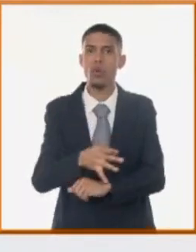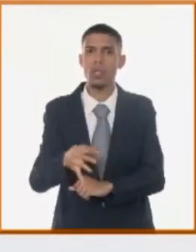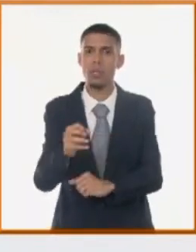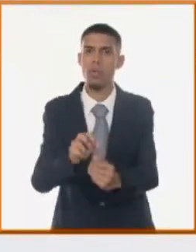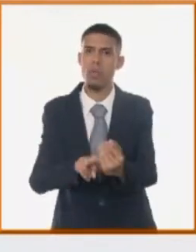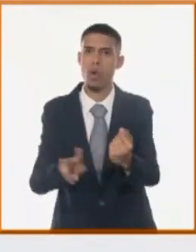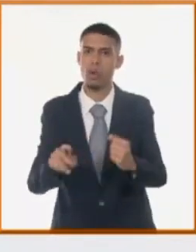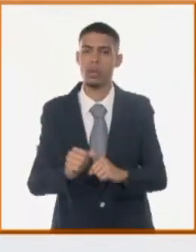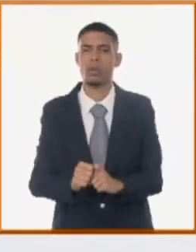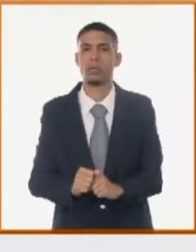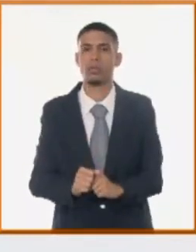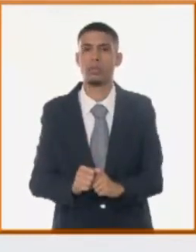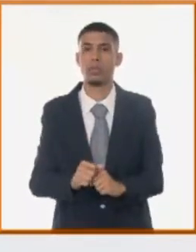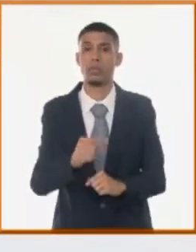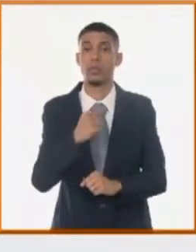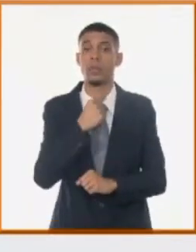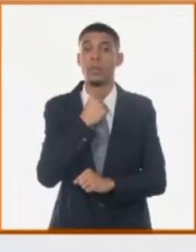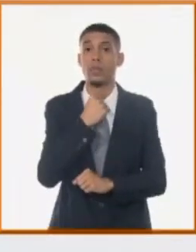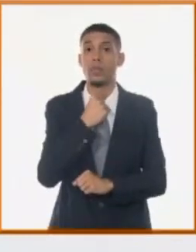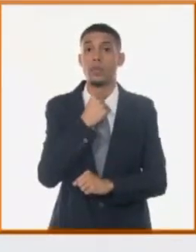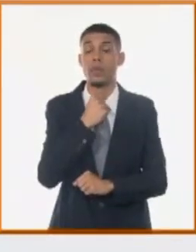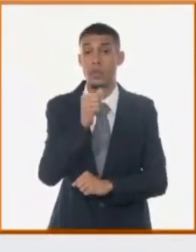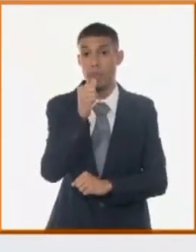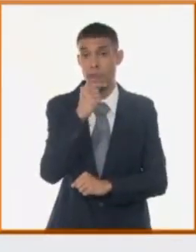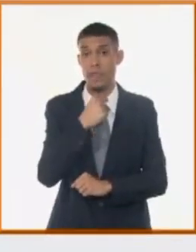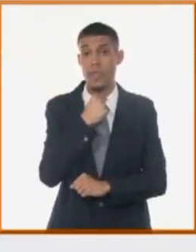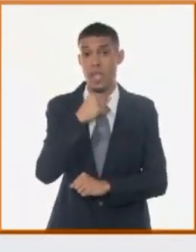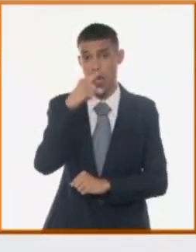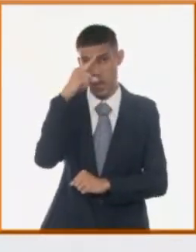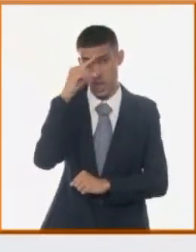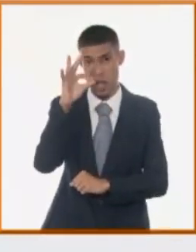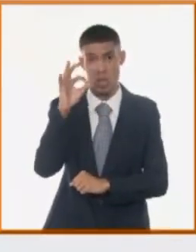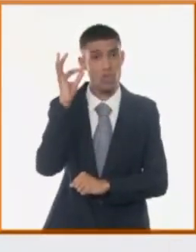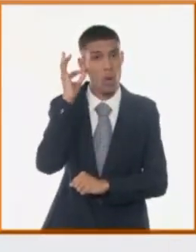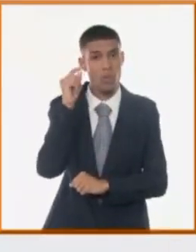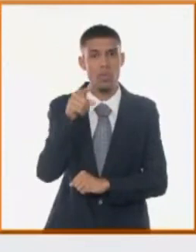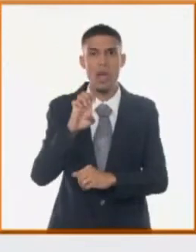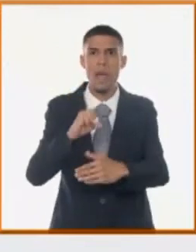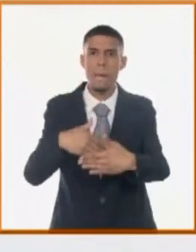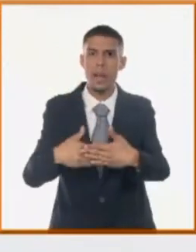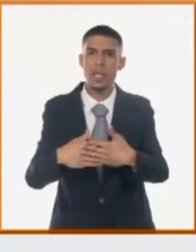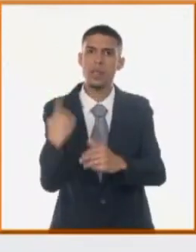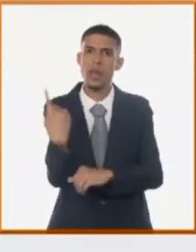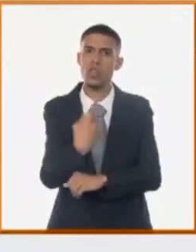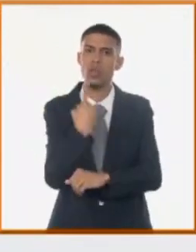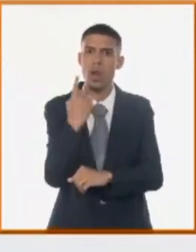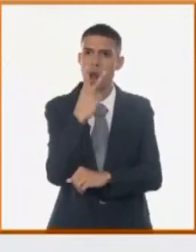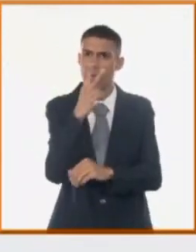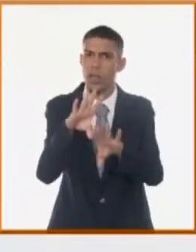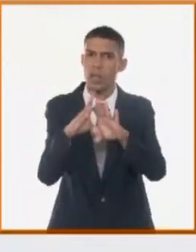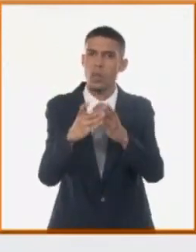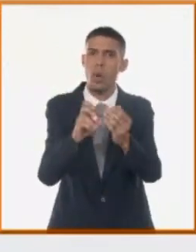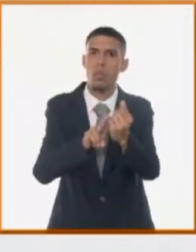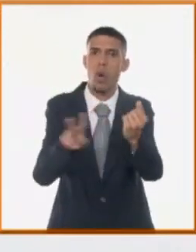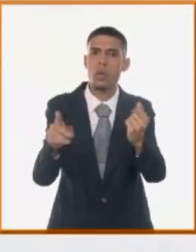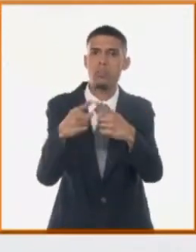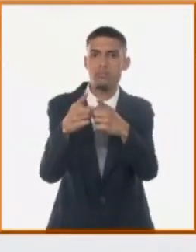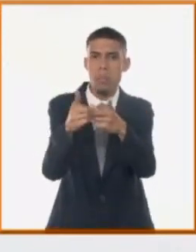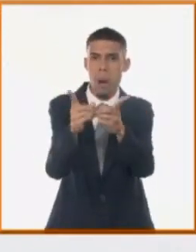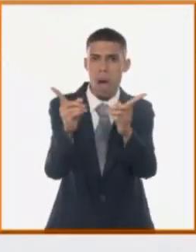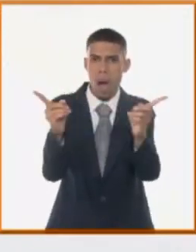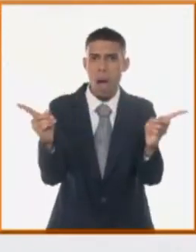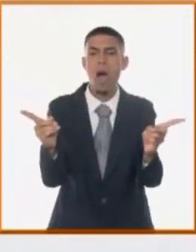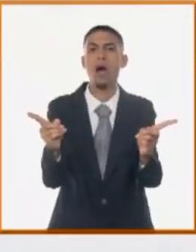empresa de carácter nacional que ha tenido históricamente una representación en más de una división territorial en cada una de las cabeceras provinciales